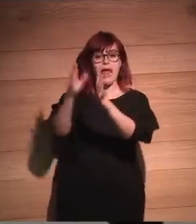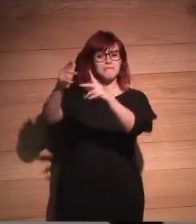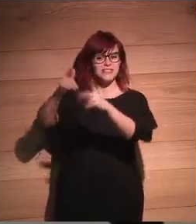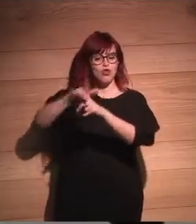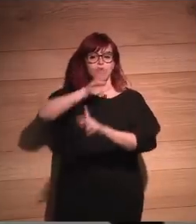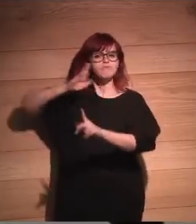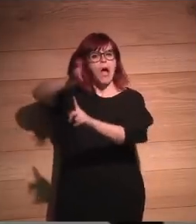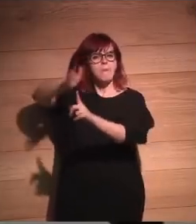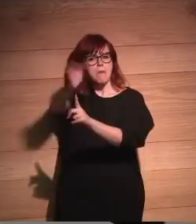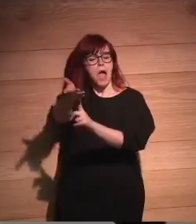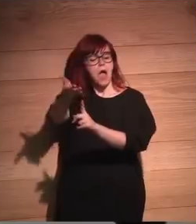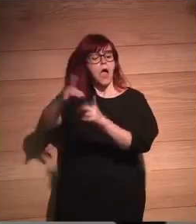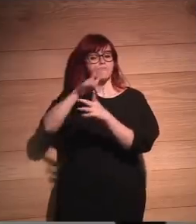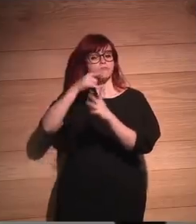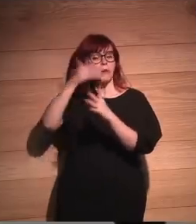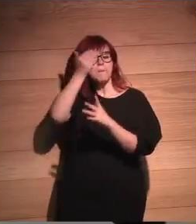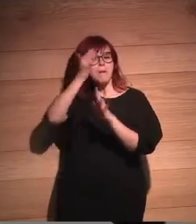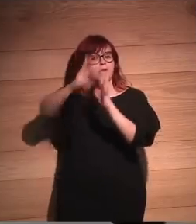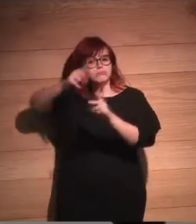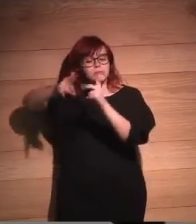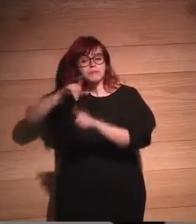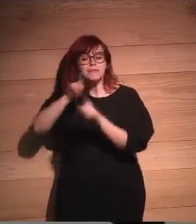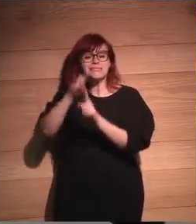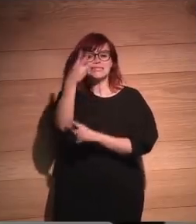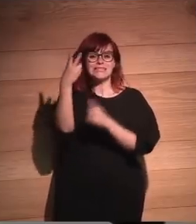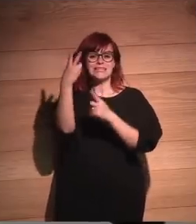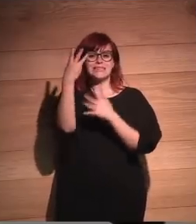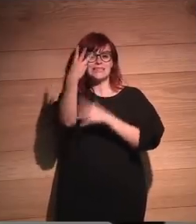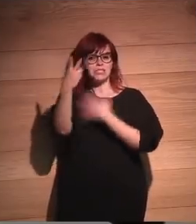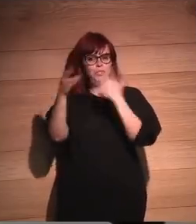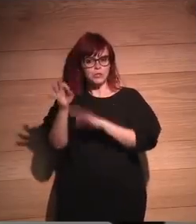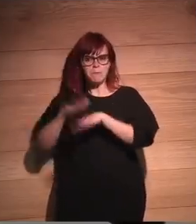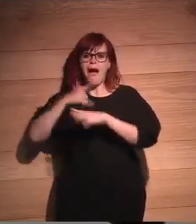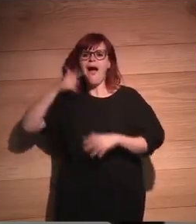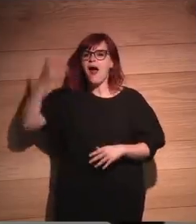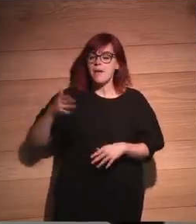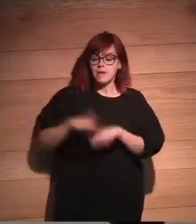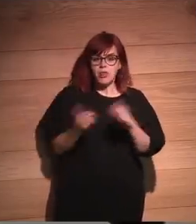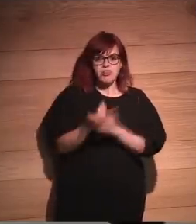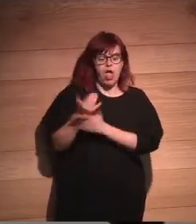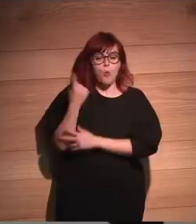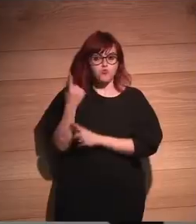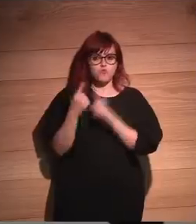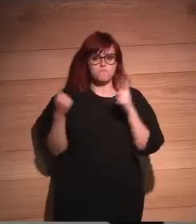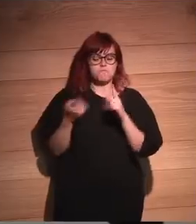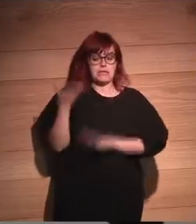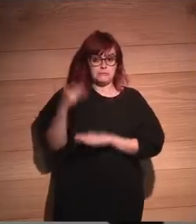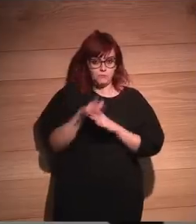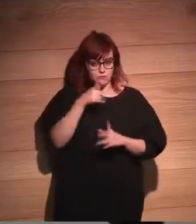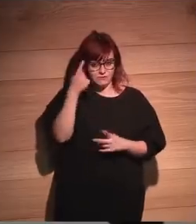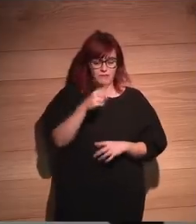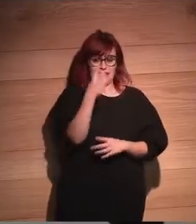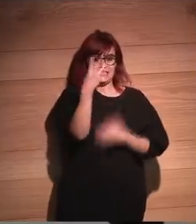la administración, aproximadamente 370 fueron graves, más de uno al día. Ese es el tema. Y